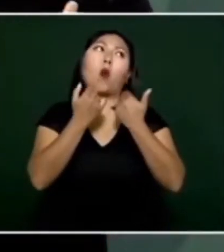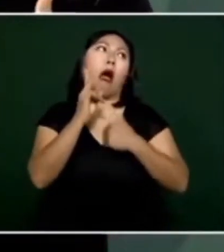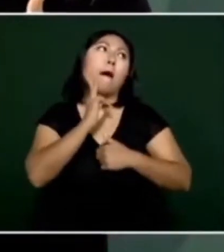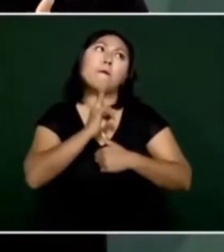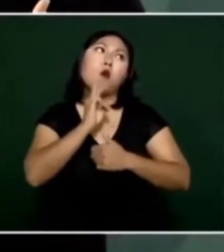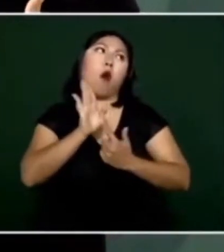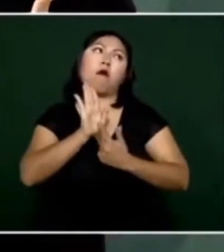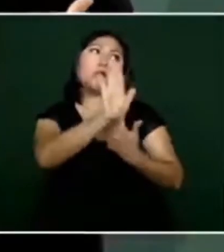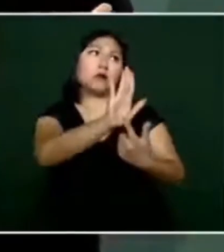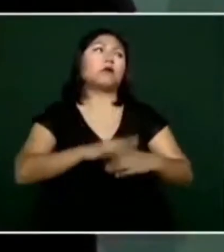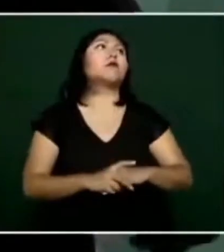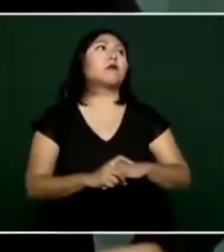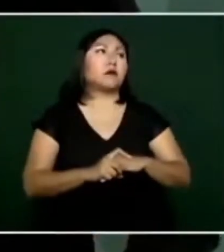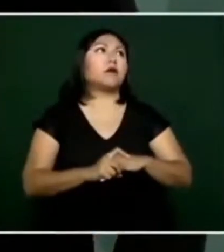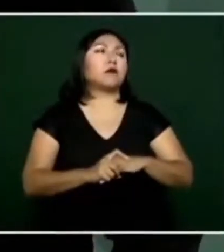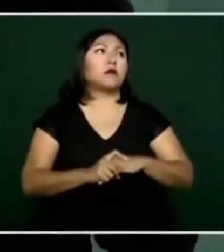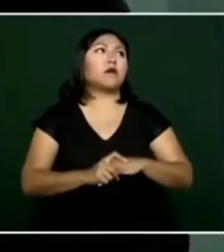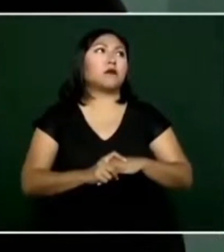demostrar lo de la tortura,